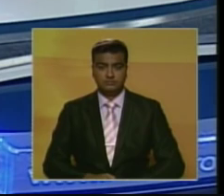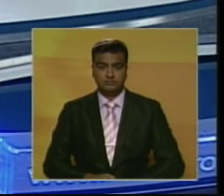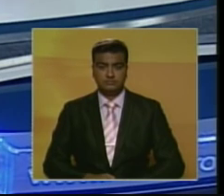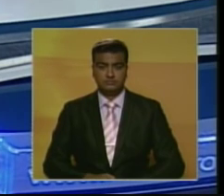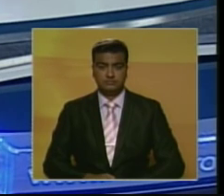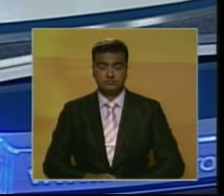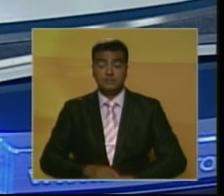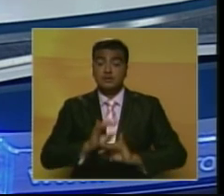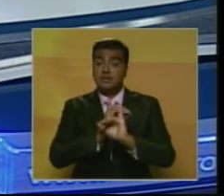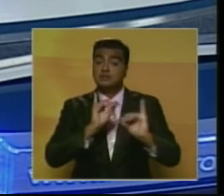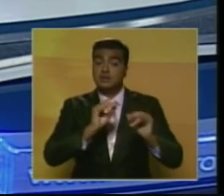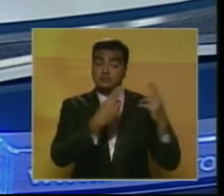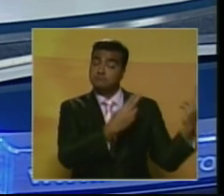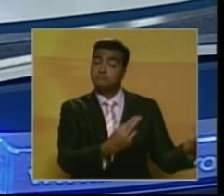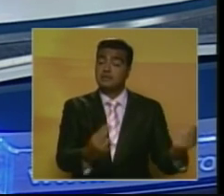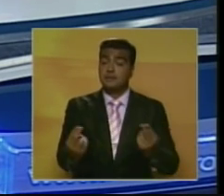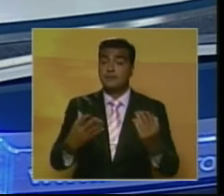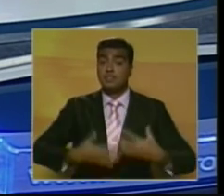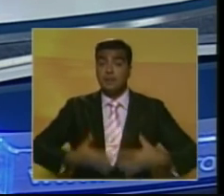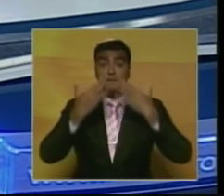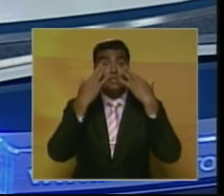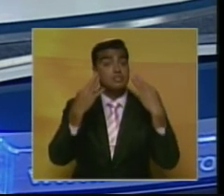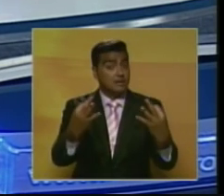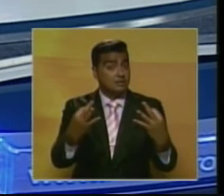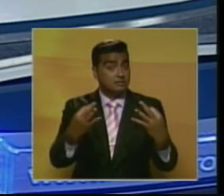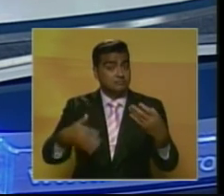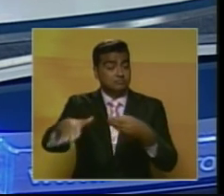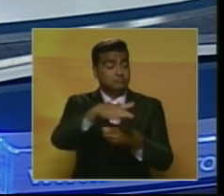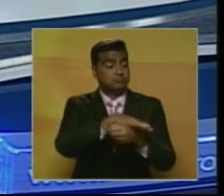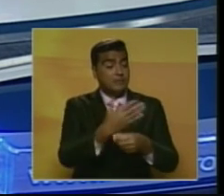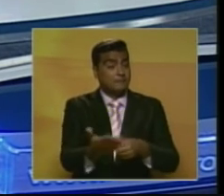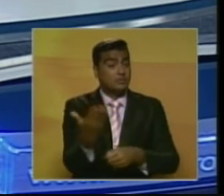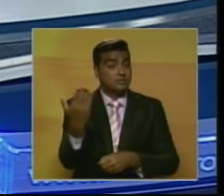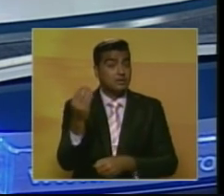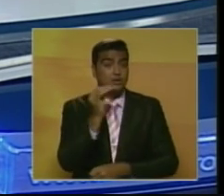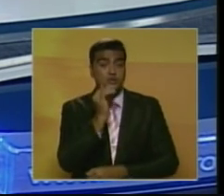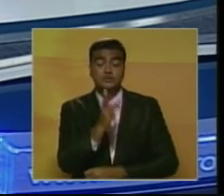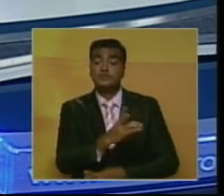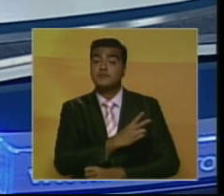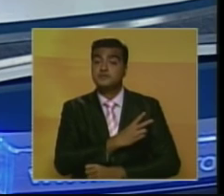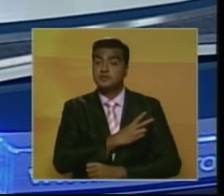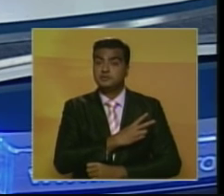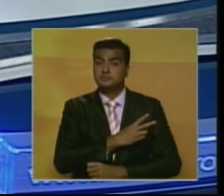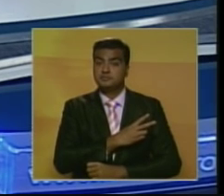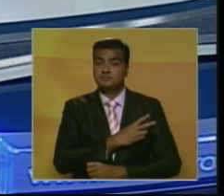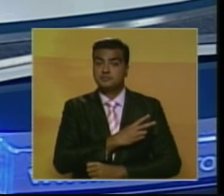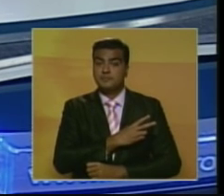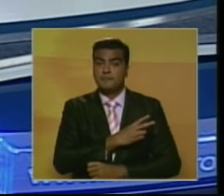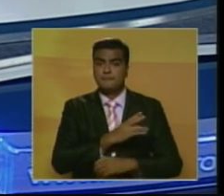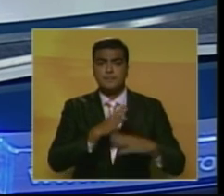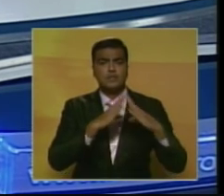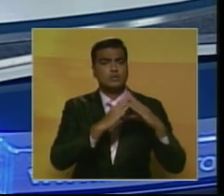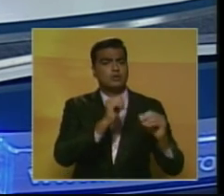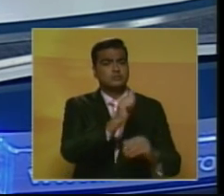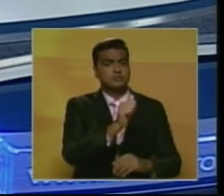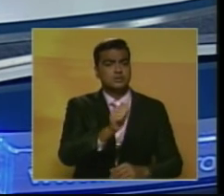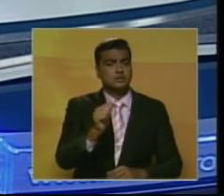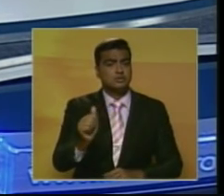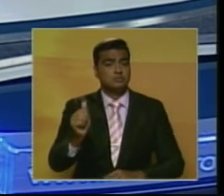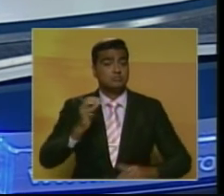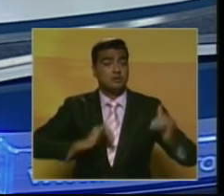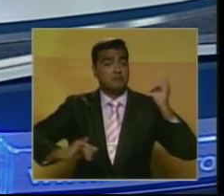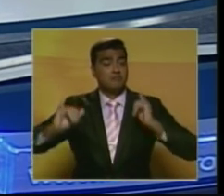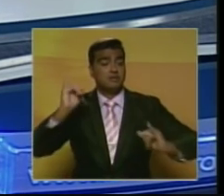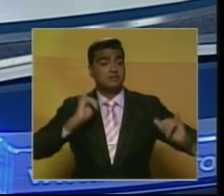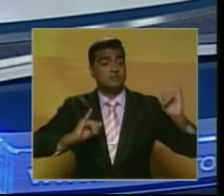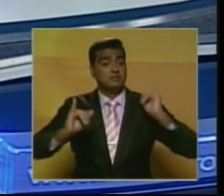Y desde ya les invitamos a estar pendientes de la cobertura especial que hará Noticiero Venevisión en todas sus emisiones de las festividades